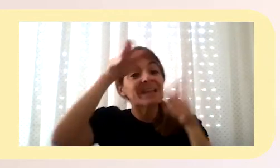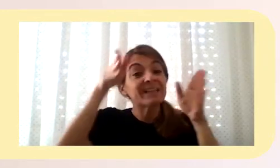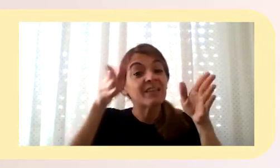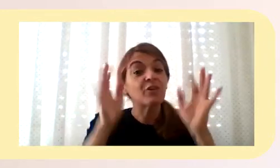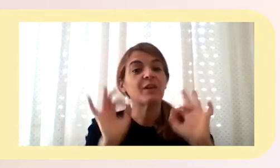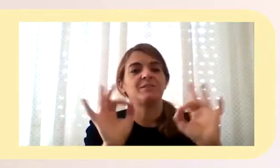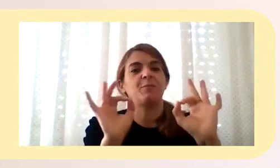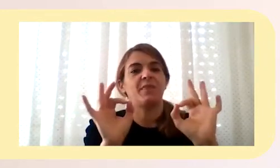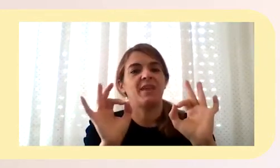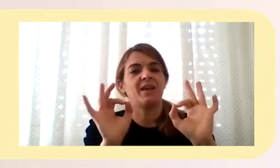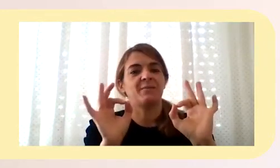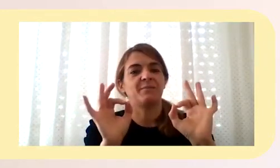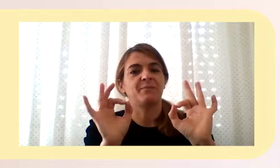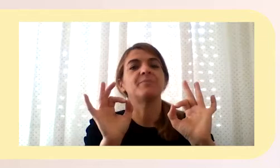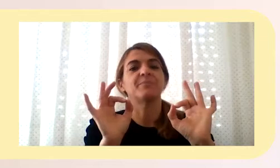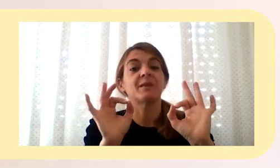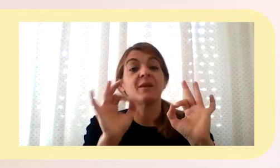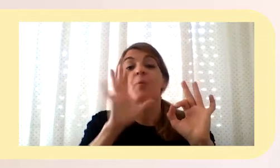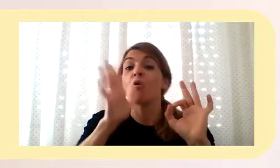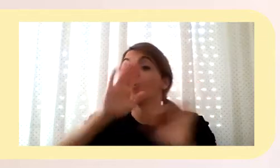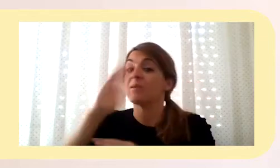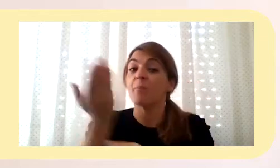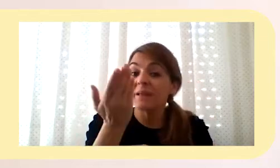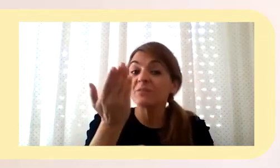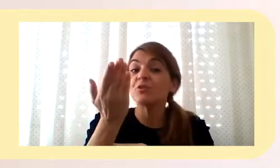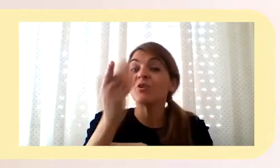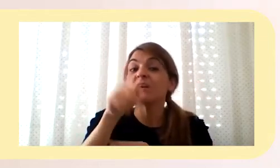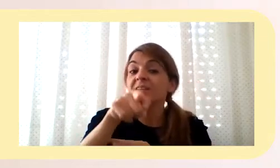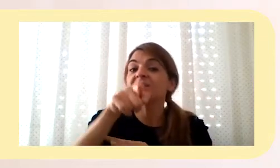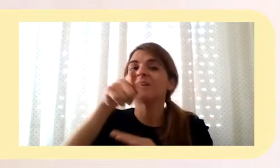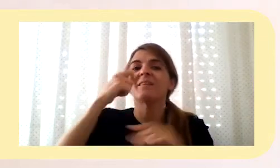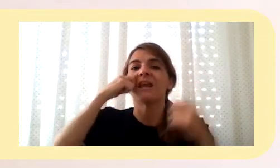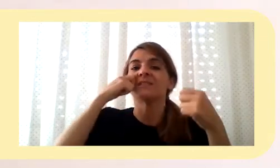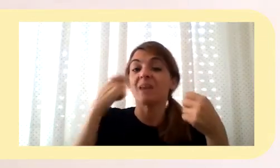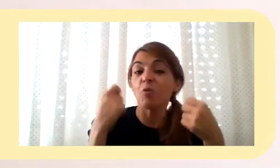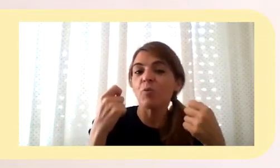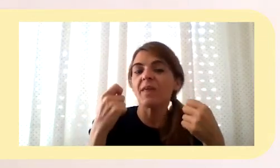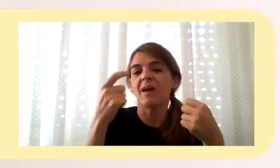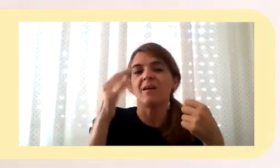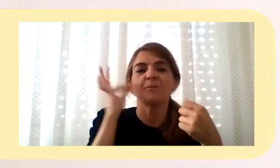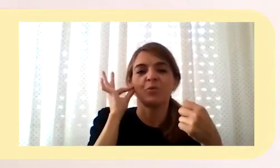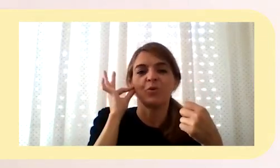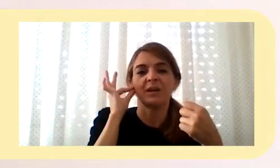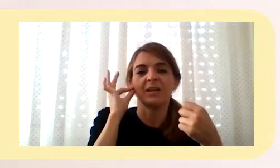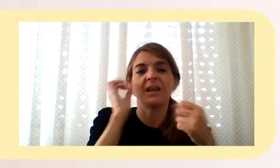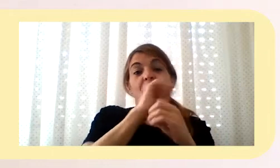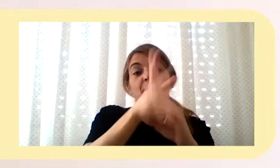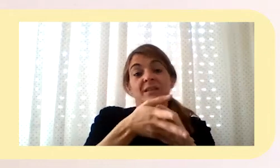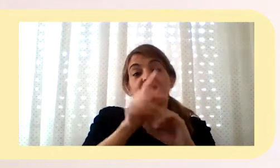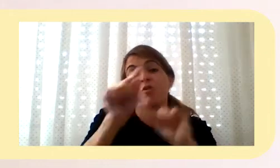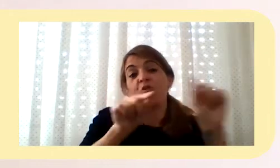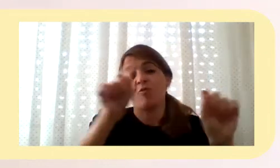especial atención al impacto que está teniendo en esta materia también, en la salud de las mujeres, la pandemia, la